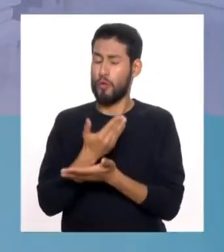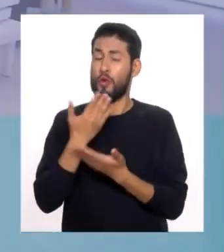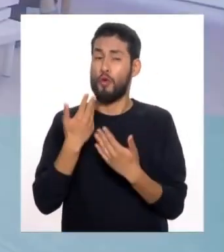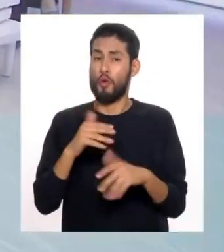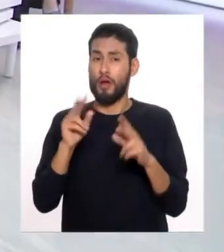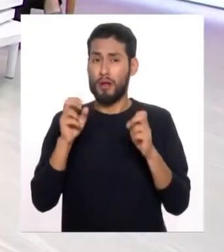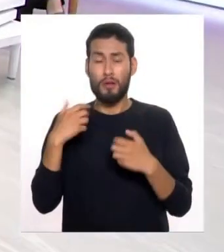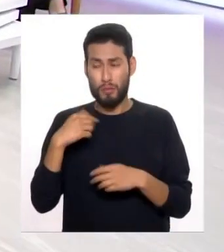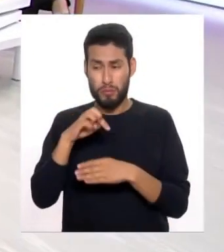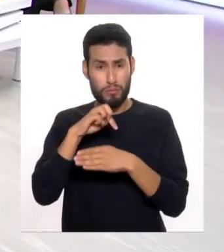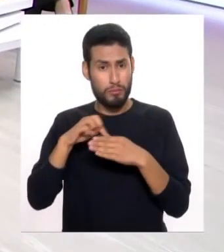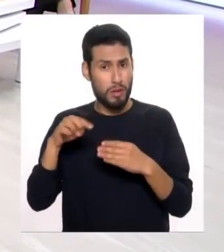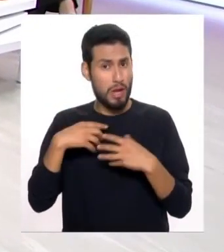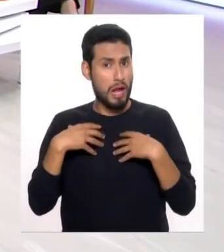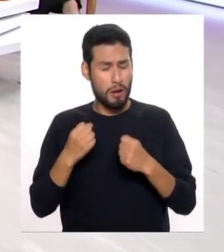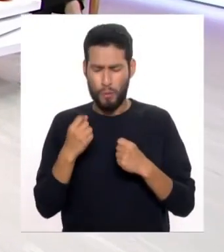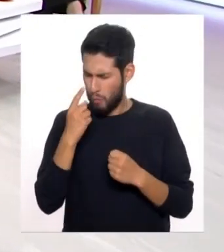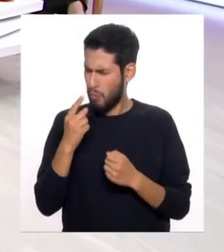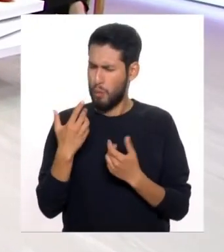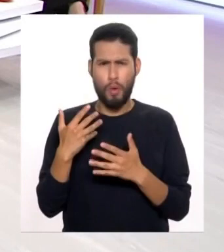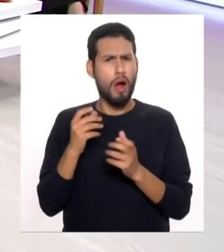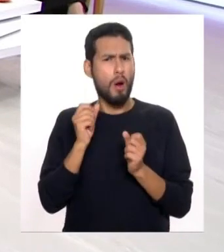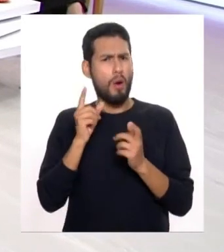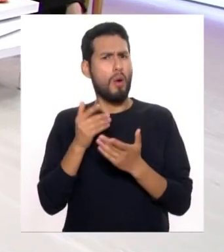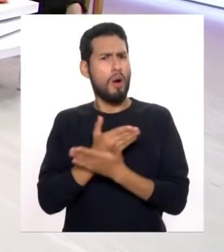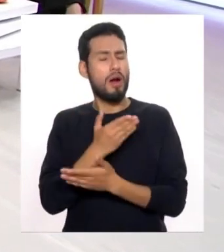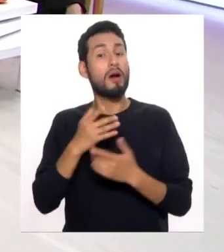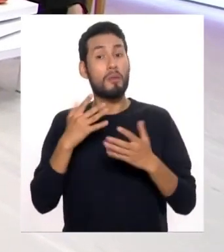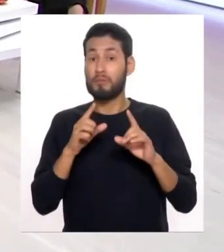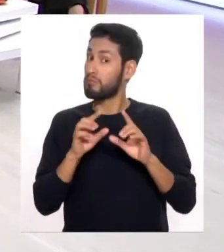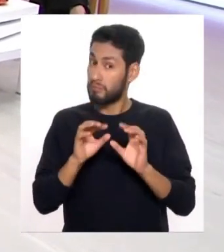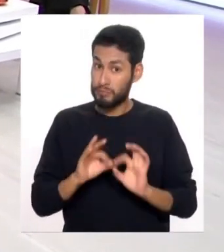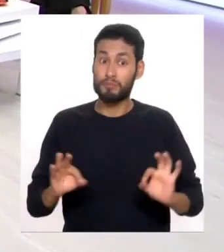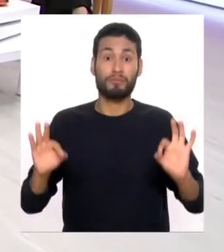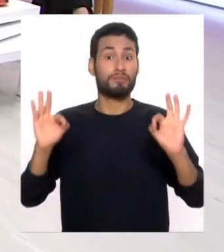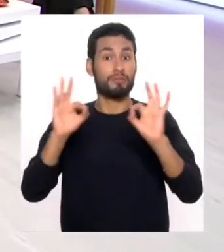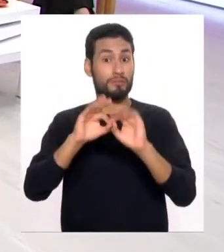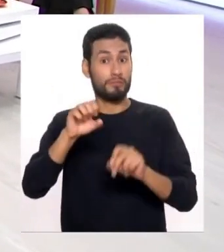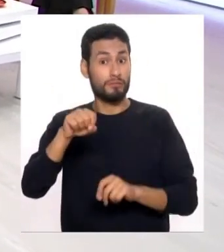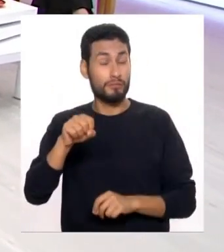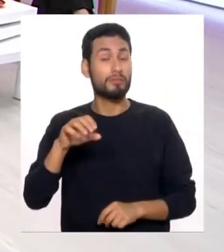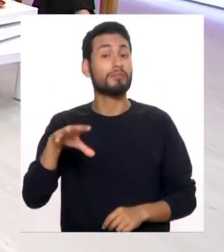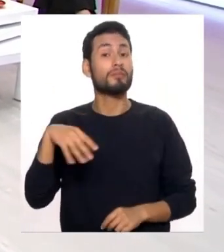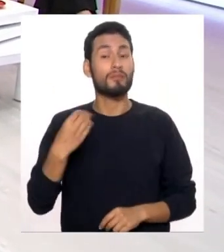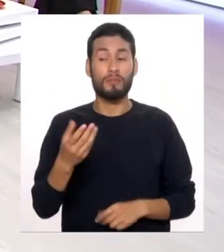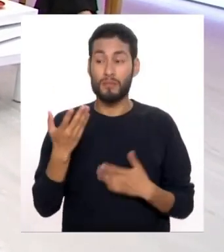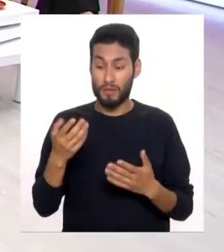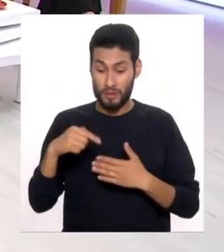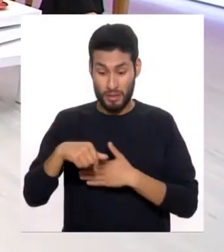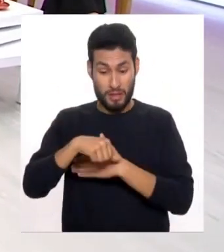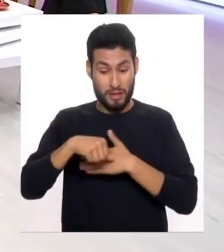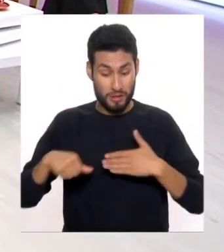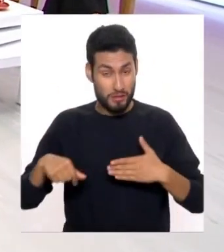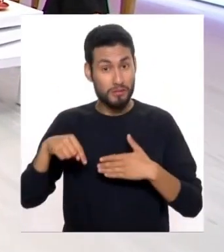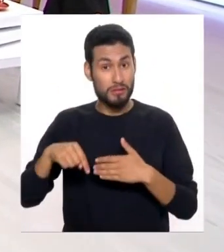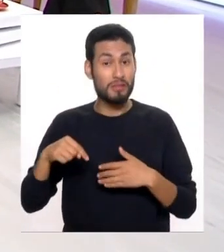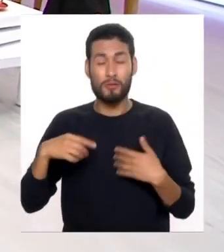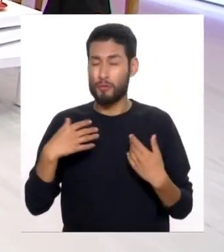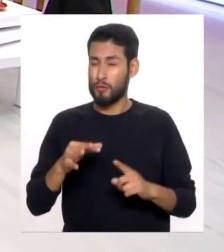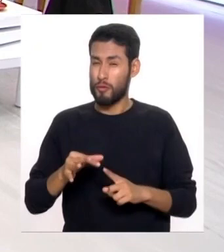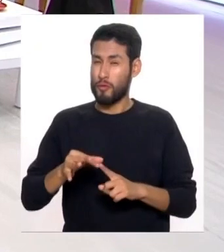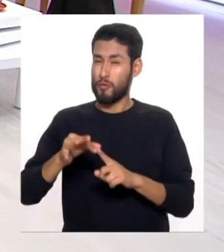inclusive para profesionales de la salud, ¿no? Pero de enorme importancia porque a través de la intervención de profesionales